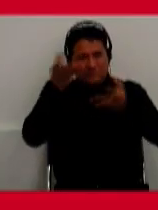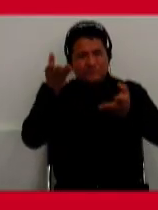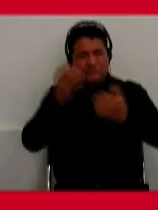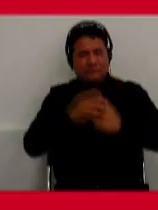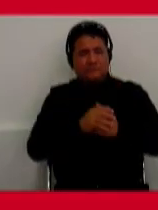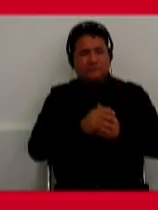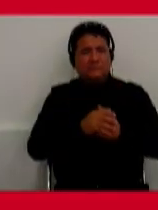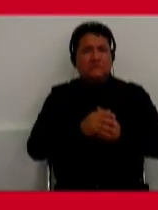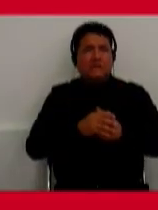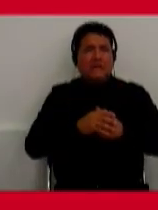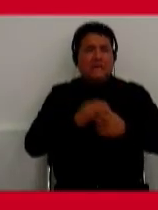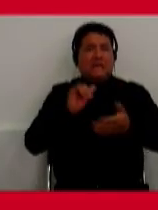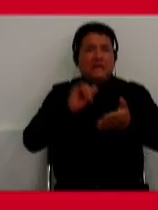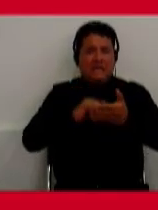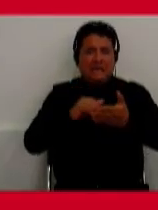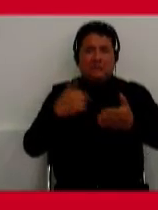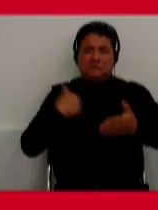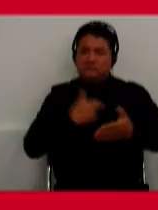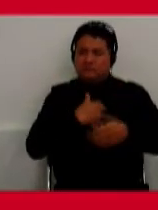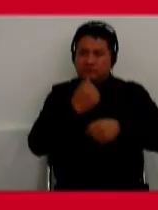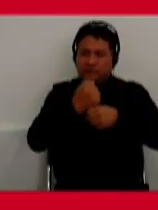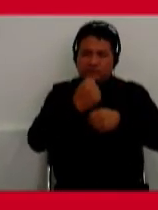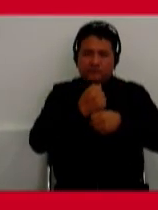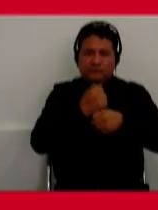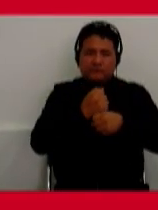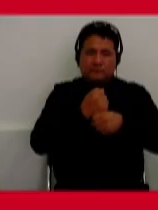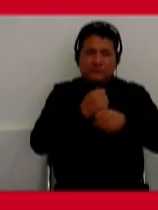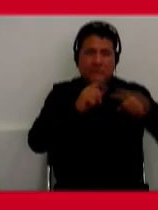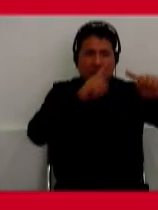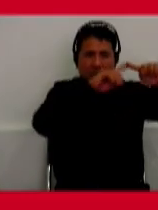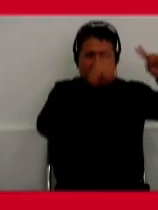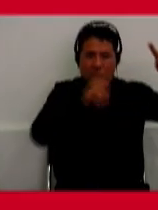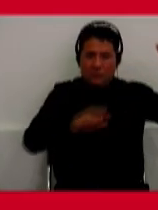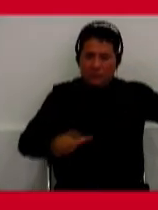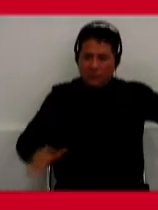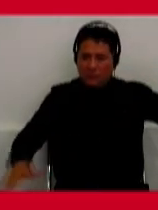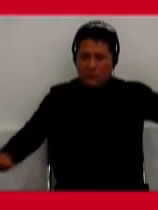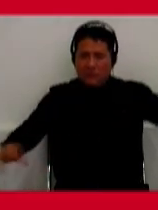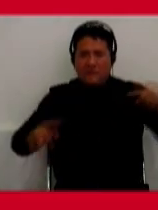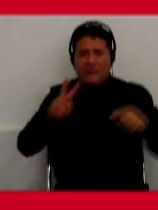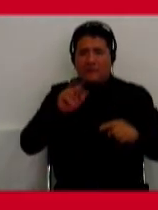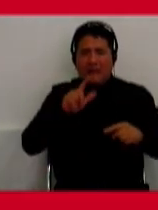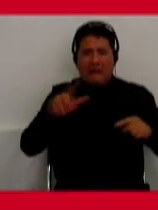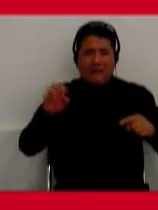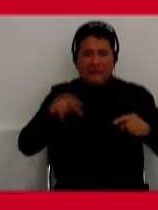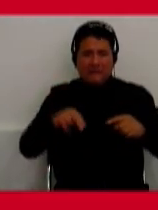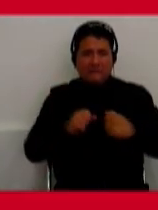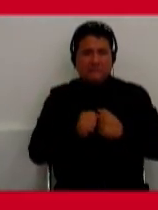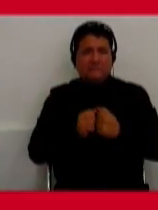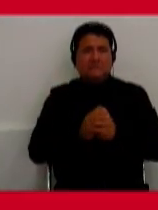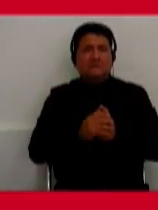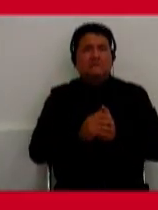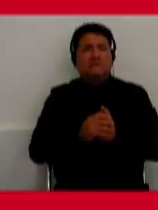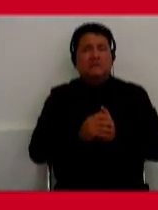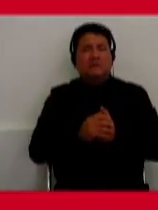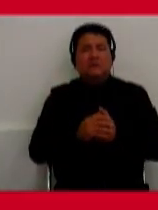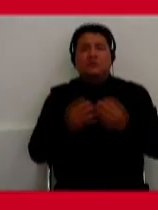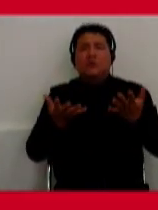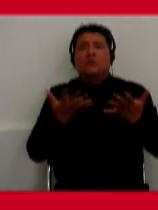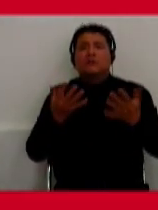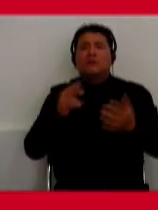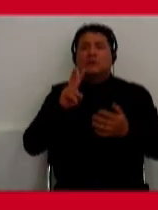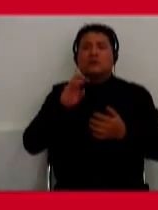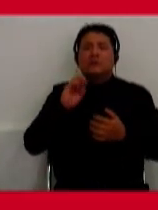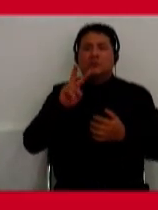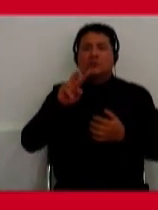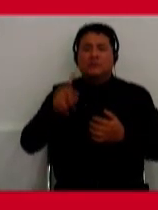donde trabajamos, y en la curva de valles se demuestra dónde estábamos posicionados en el 2021. Y aquí hablamos